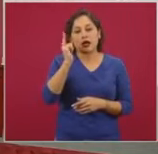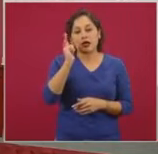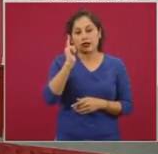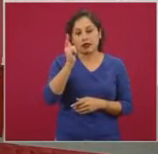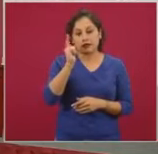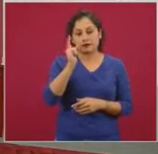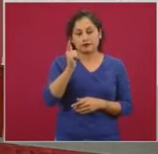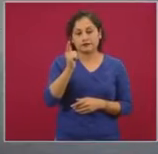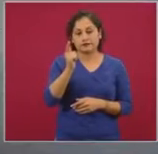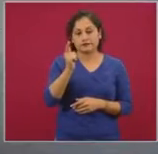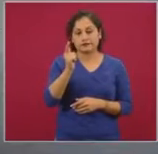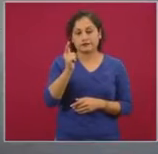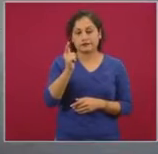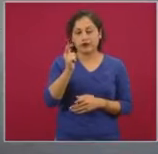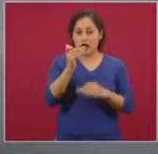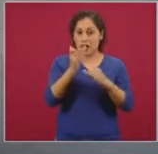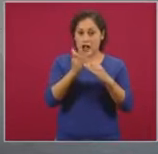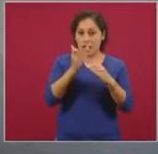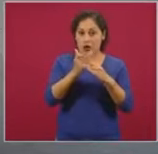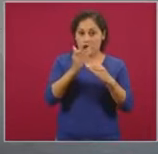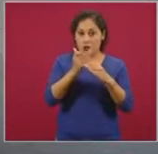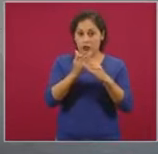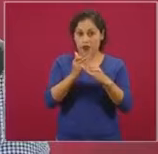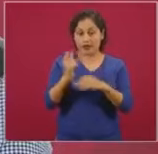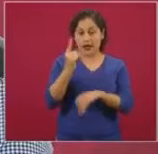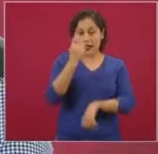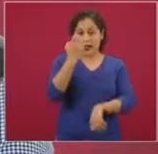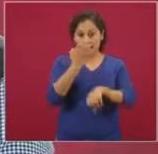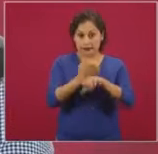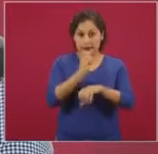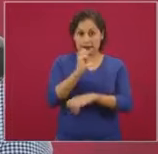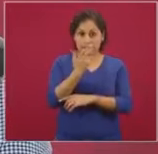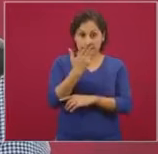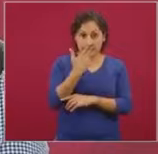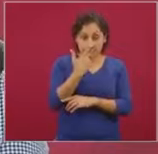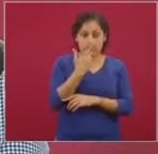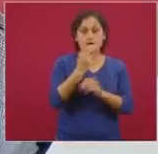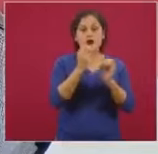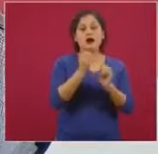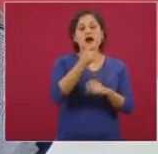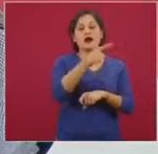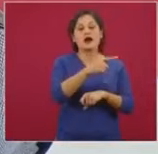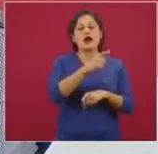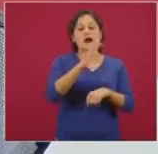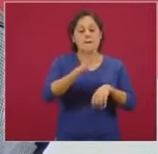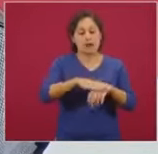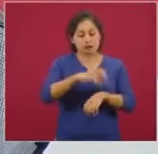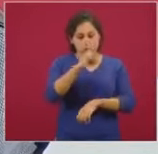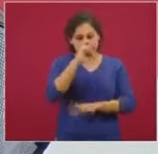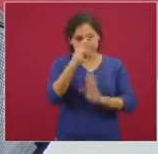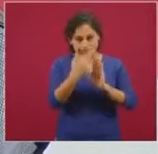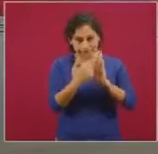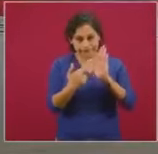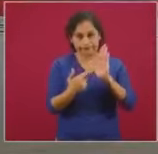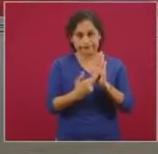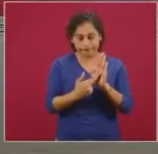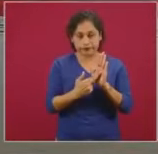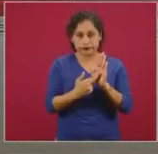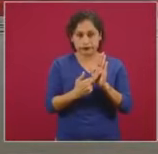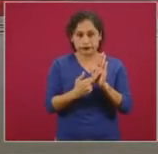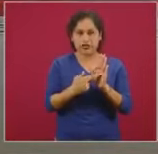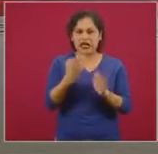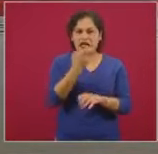la implementación de las nuevas acciones de mitigación que incrementaron en su magnitud, esto lo está aplicando ya